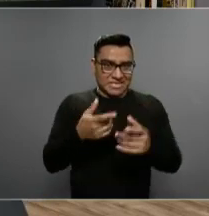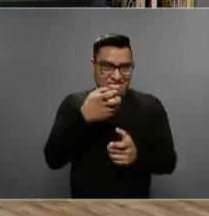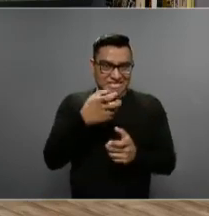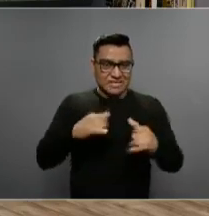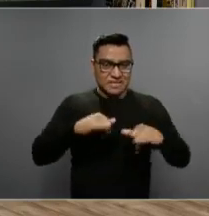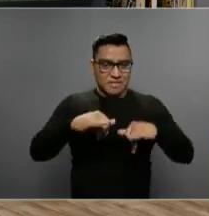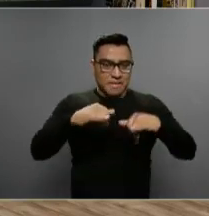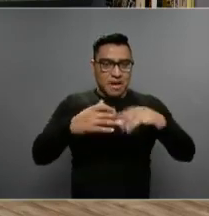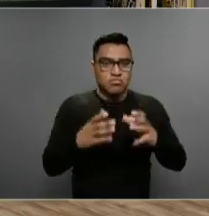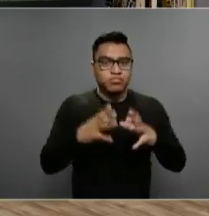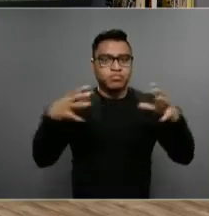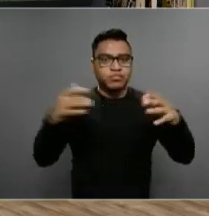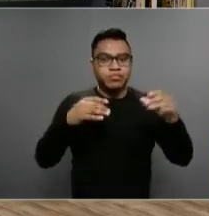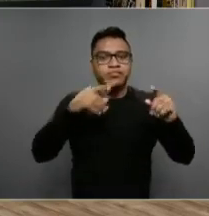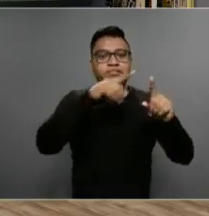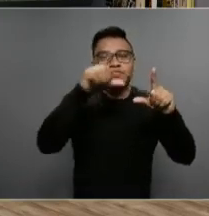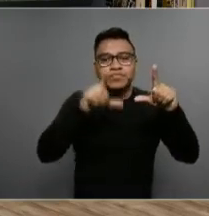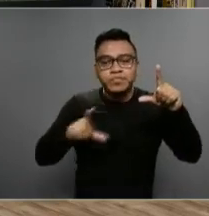es Google.